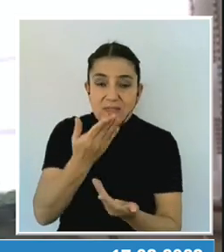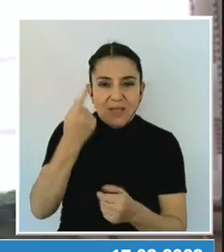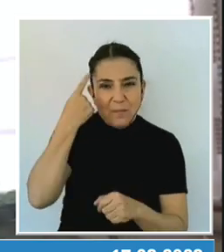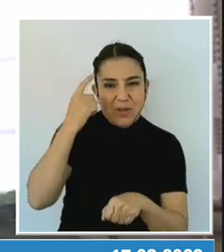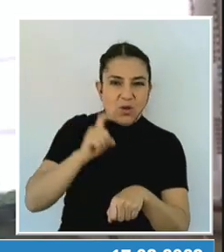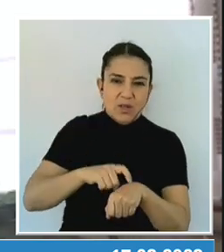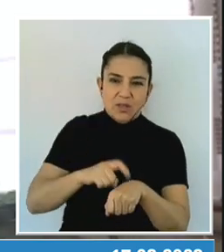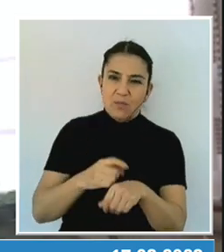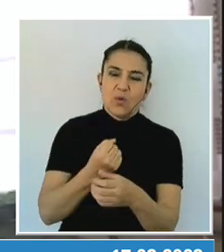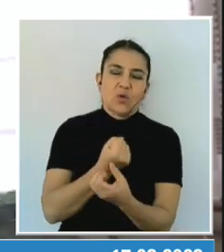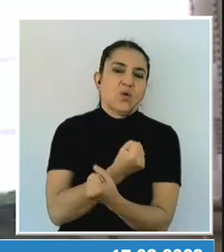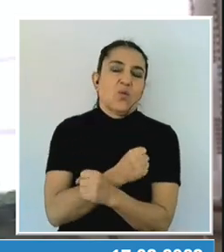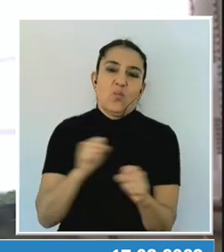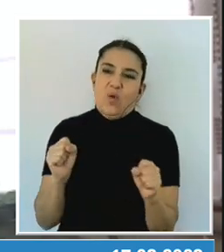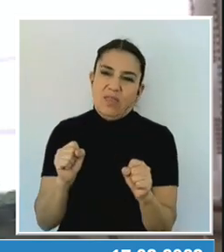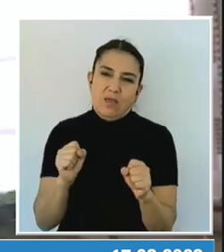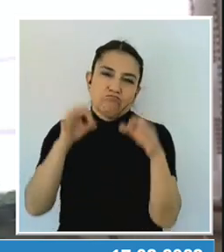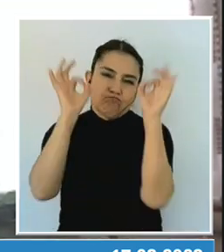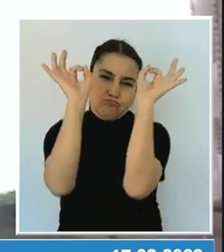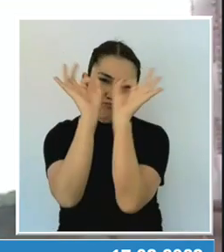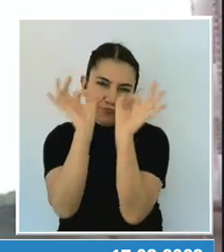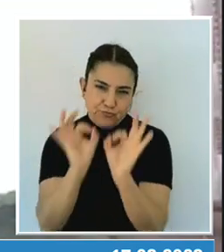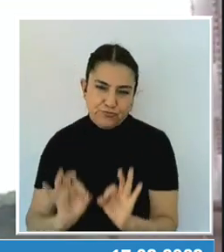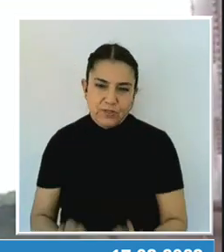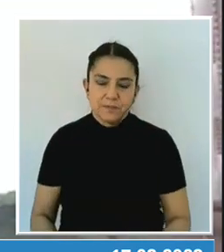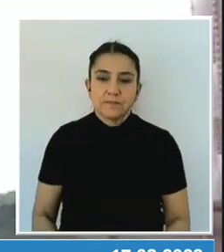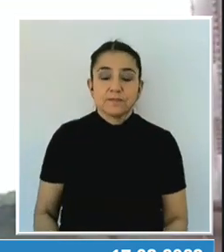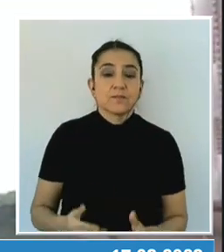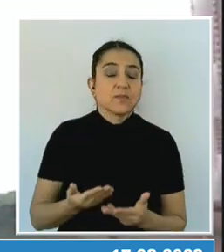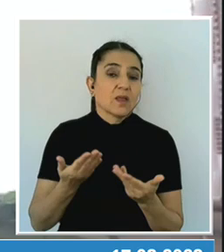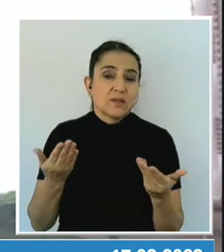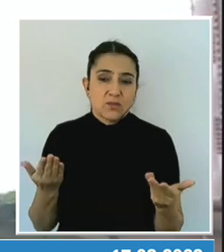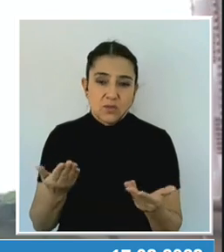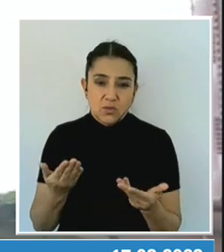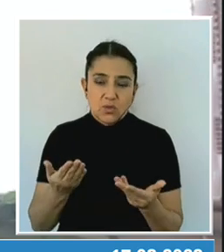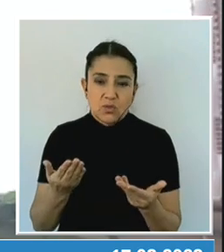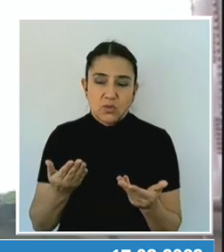puede desarrollar. Entonces, a propósito de lo que comentó